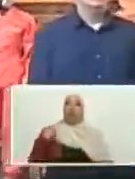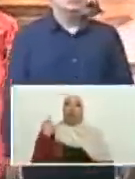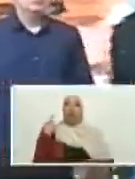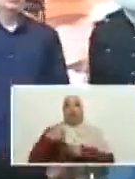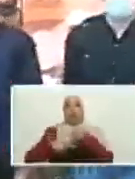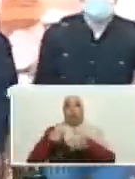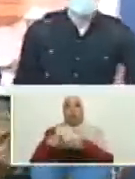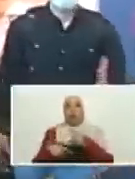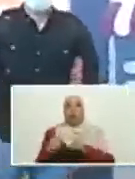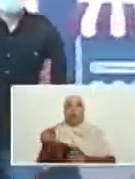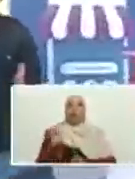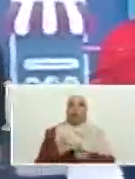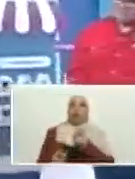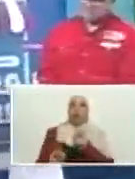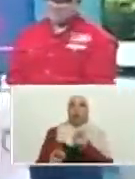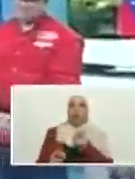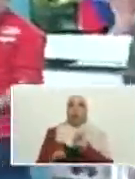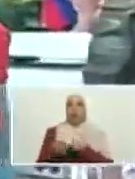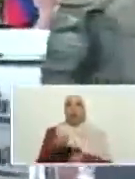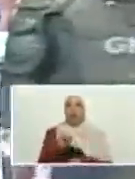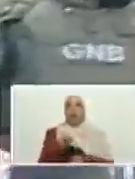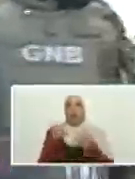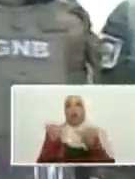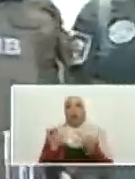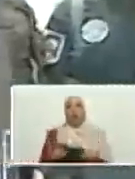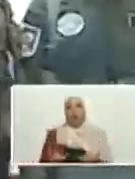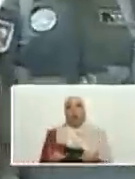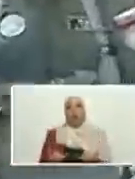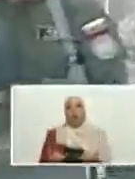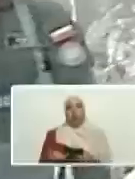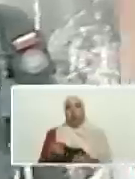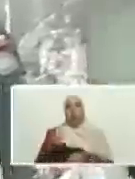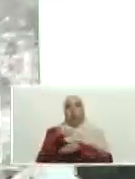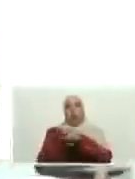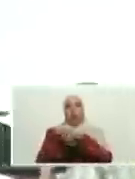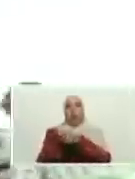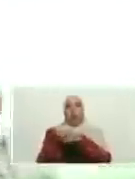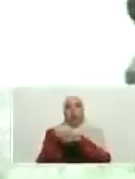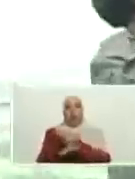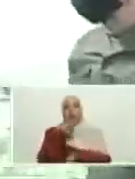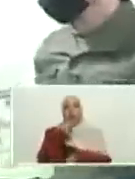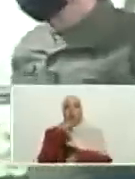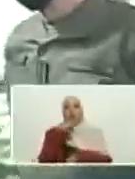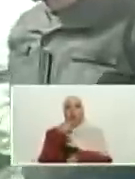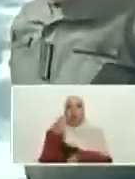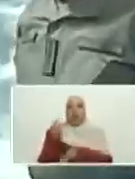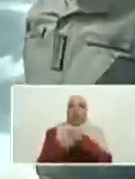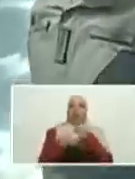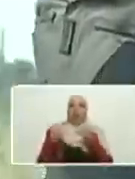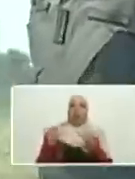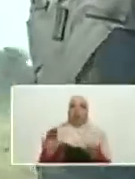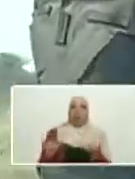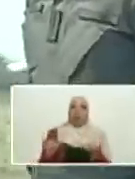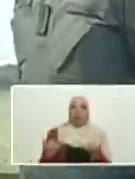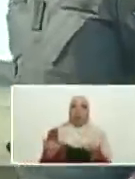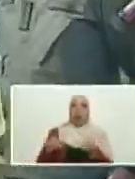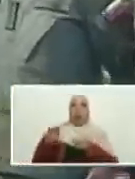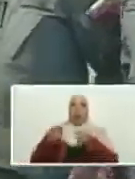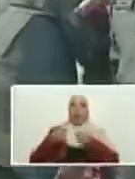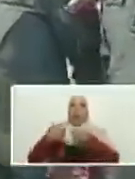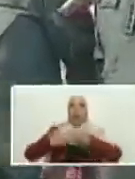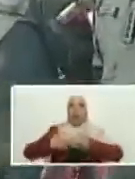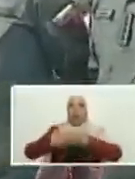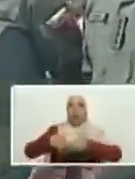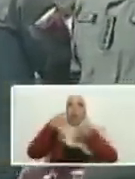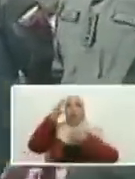la defensa. Aquí tenemos precisamente al ministro del Poder Popular para la Defensa, el comandante estratégico operacional de la Fuerza